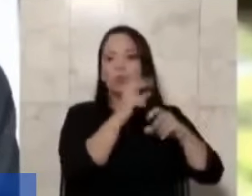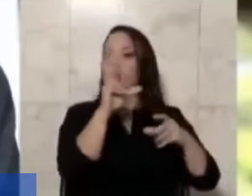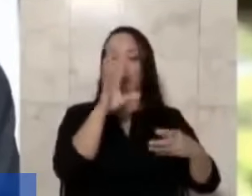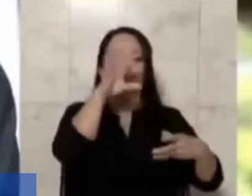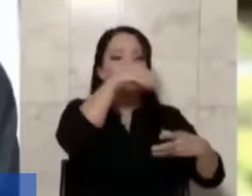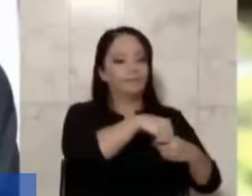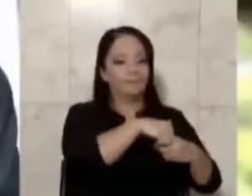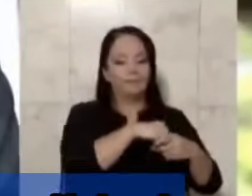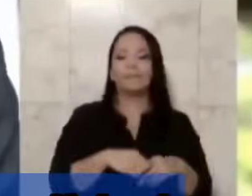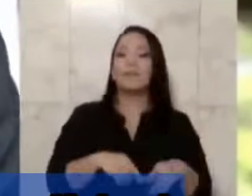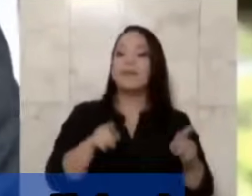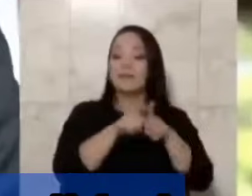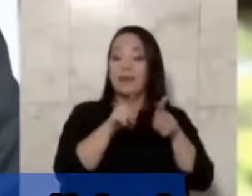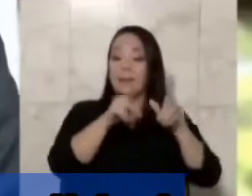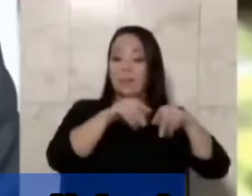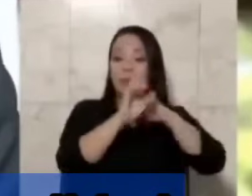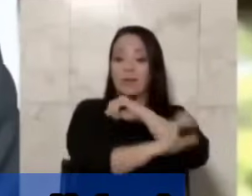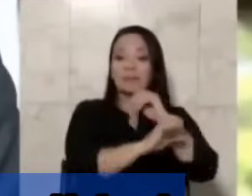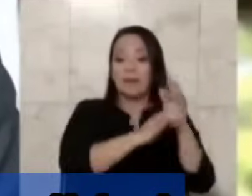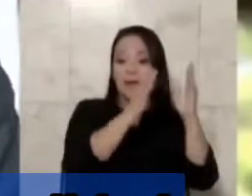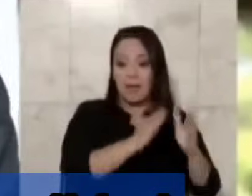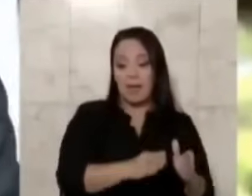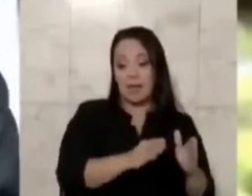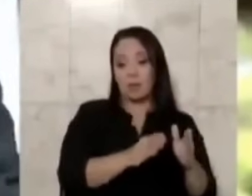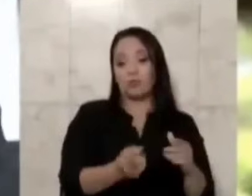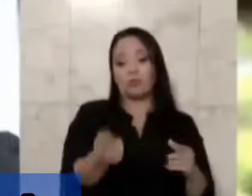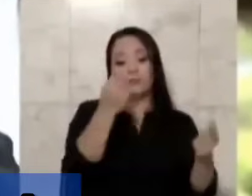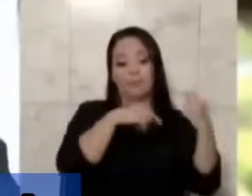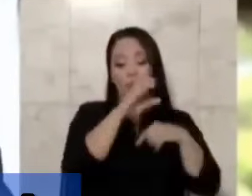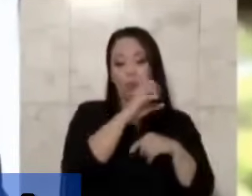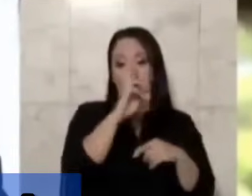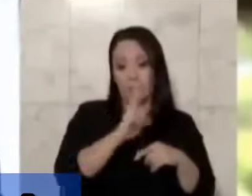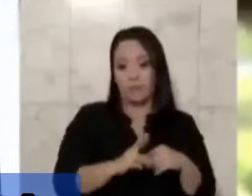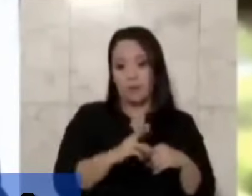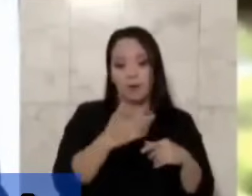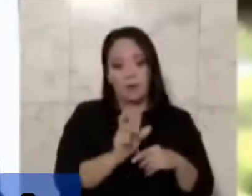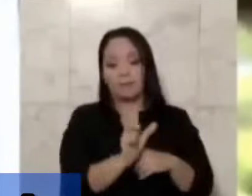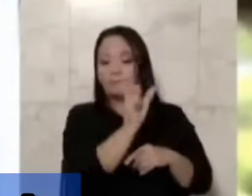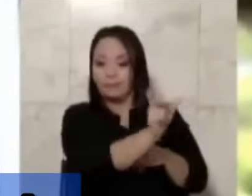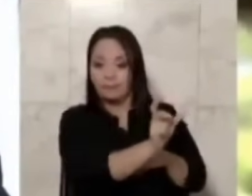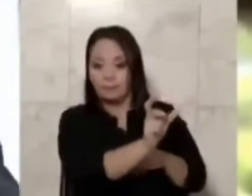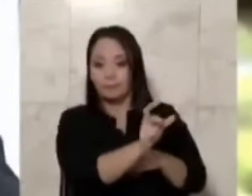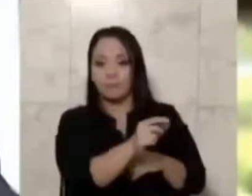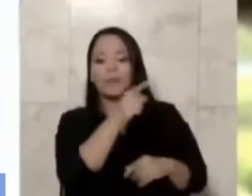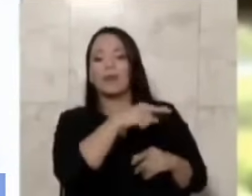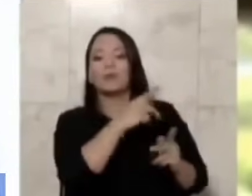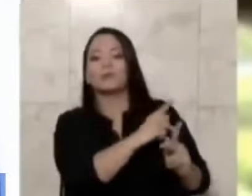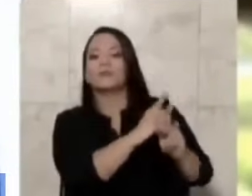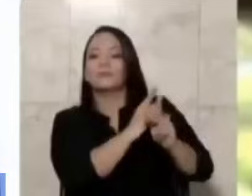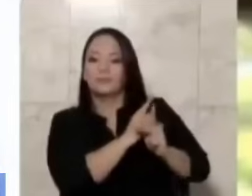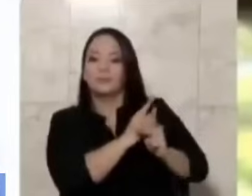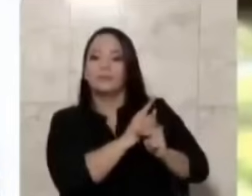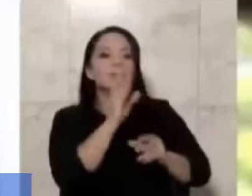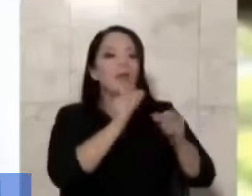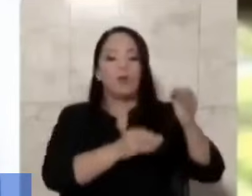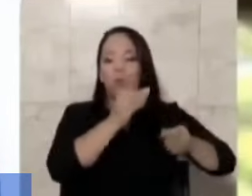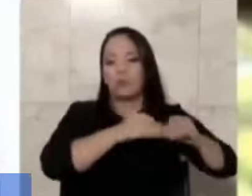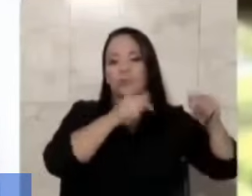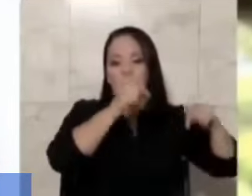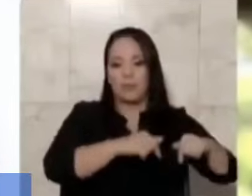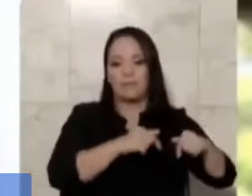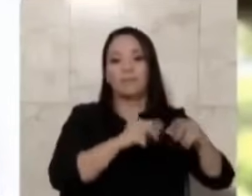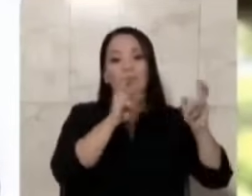de los extranjeros que han obtenido nuestra nacionalidad y que hoy les sirven de escudo para no enfrentar juicios, sobre todo